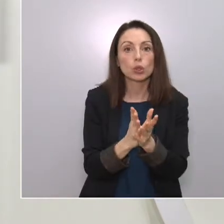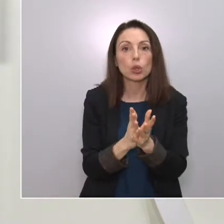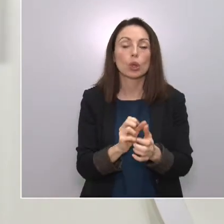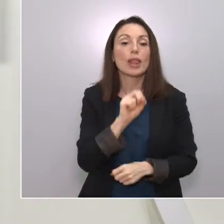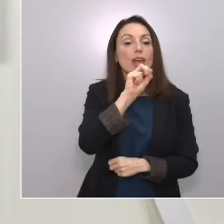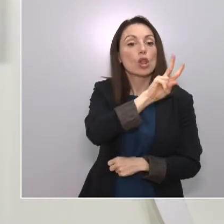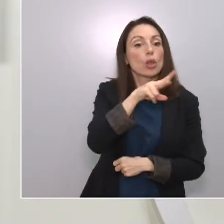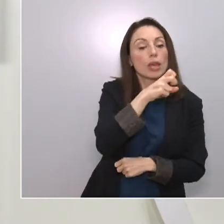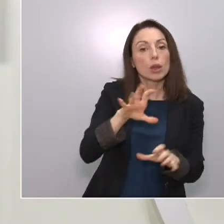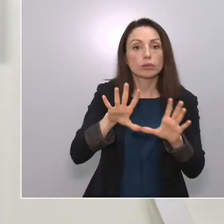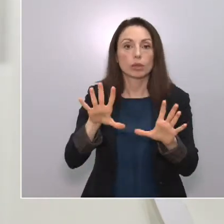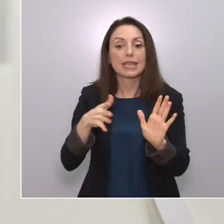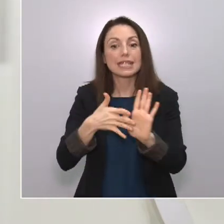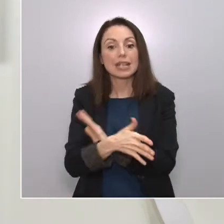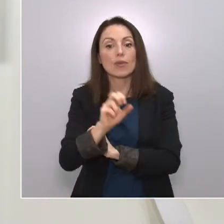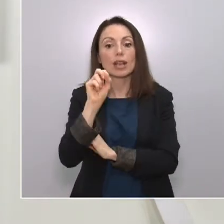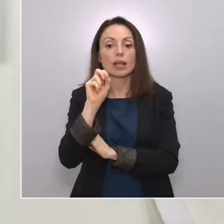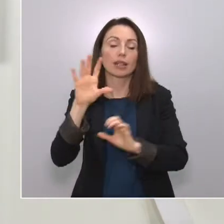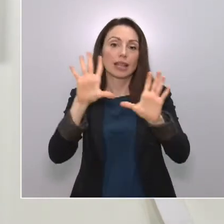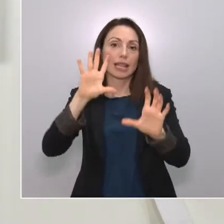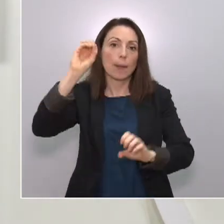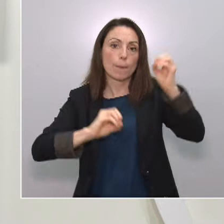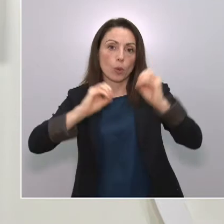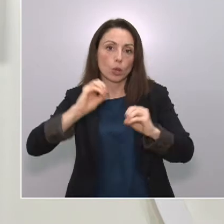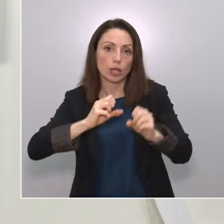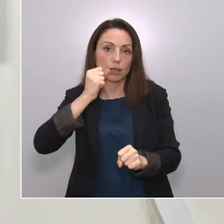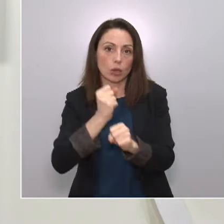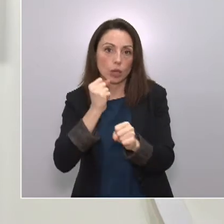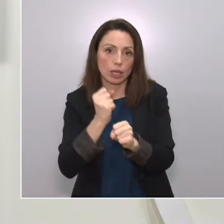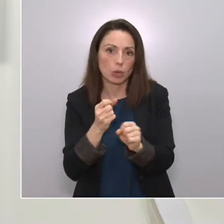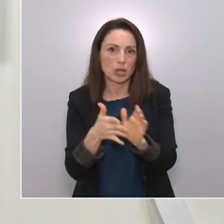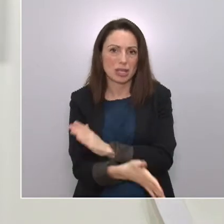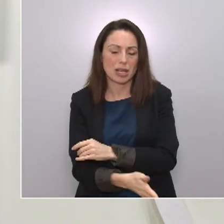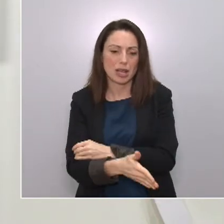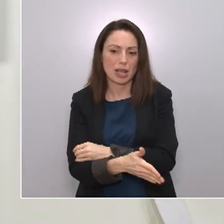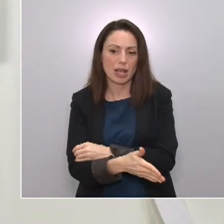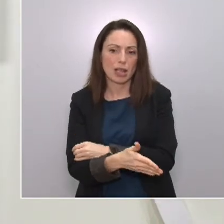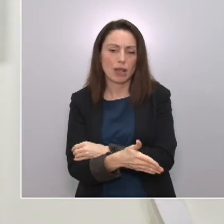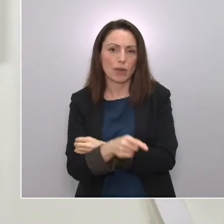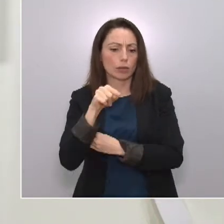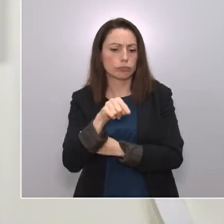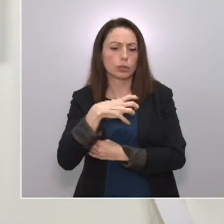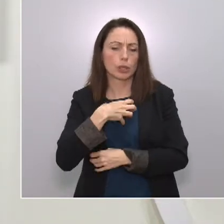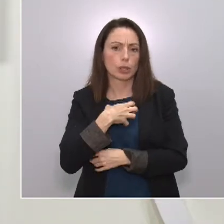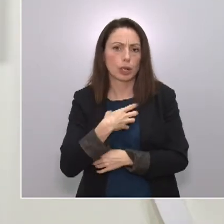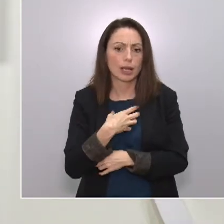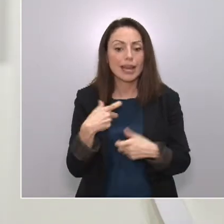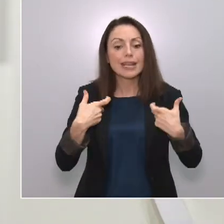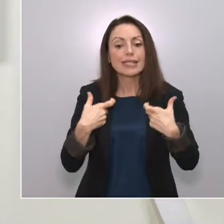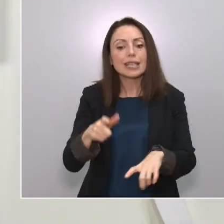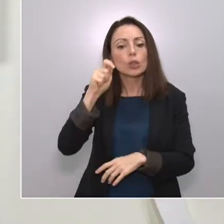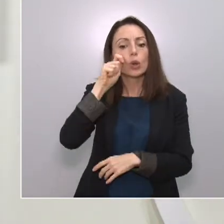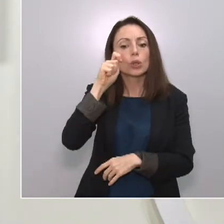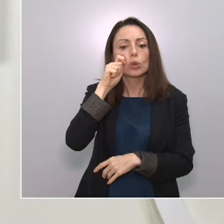el 13% del empleo, y no se merece un ataque así. Desde luego, el sector turístico cuenta